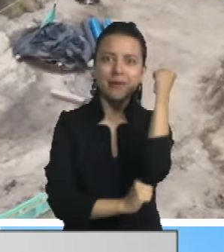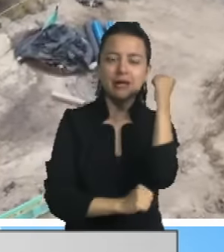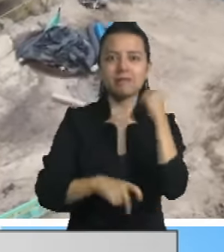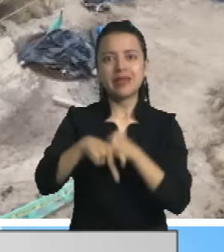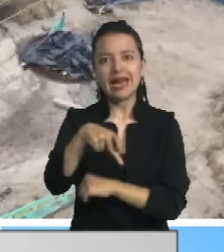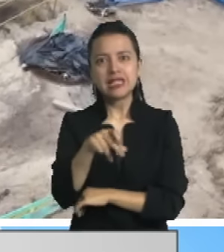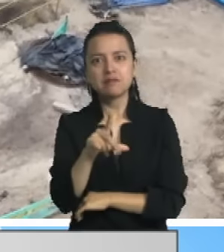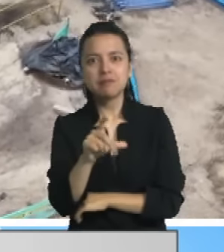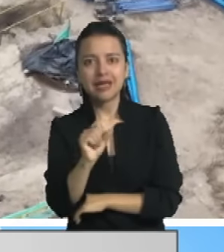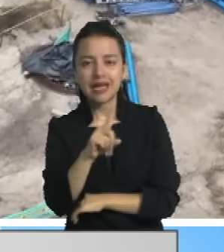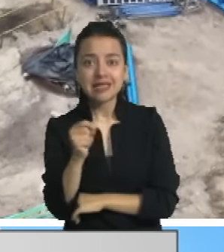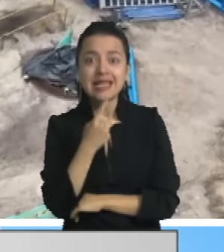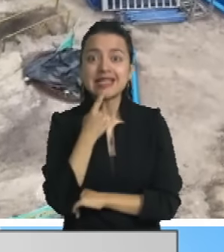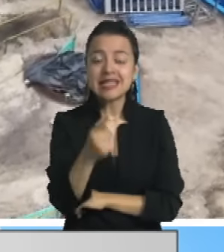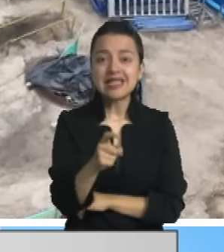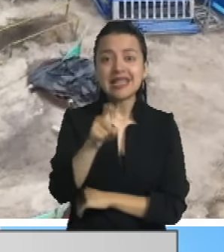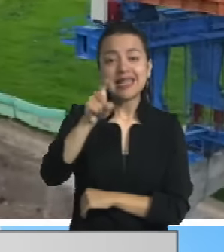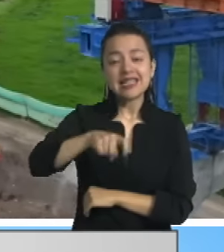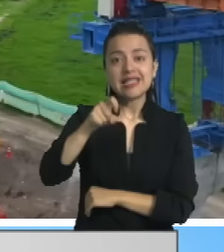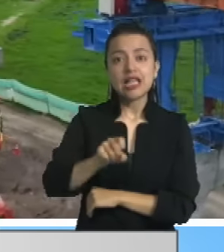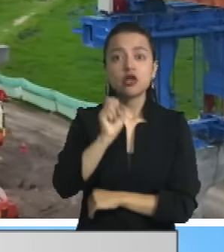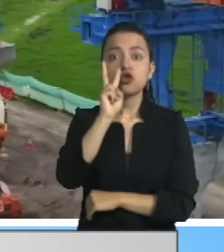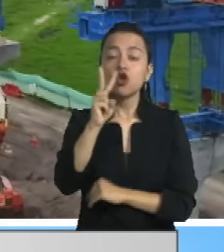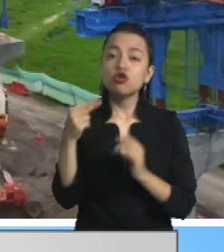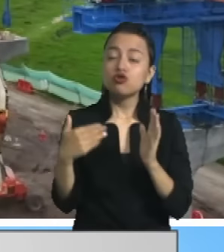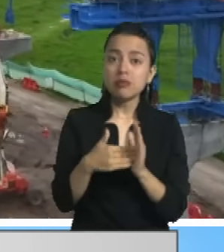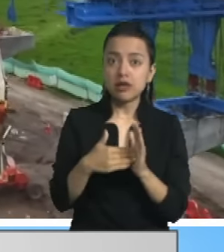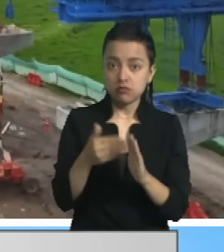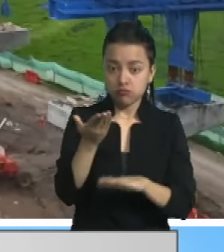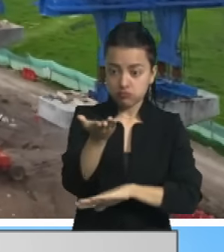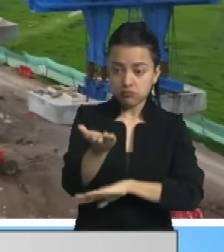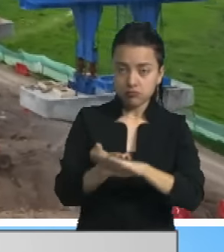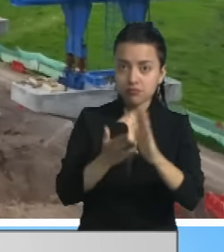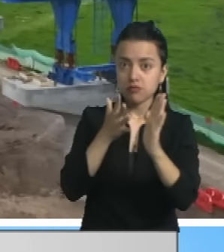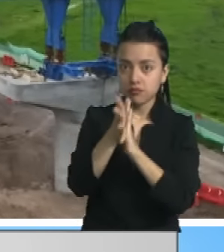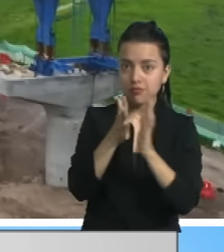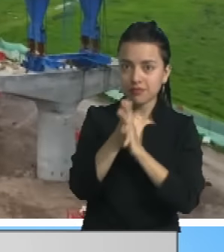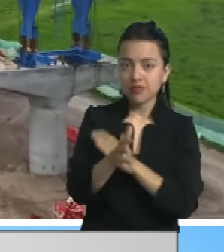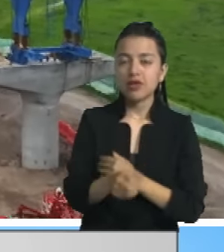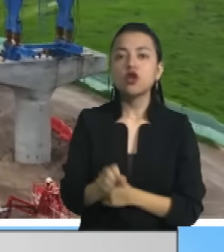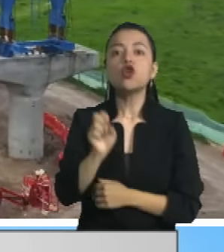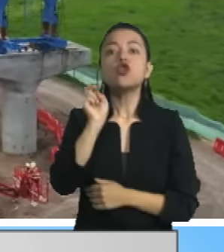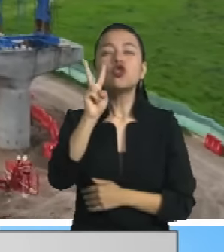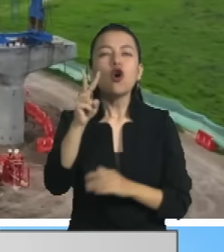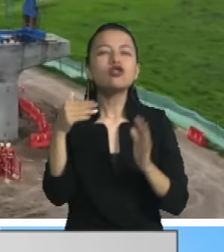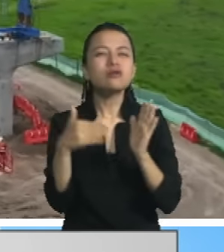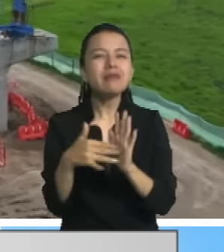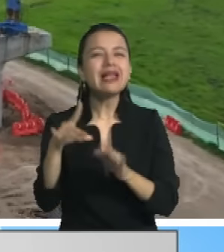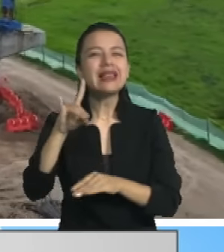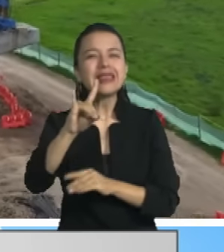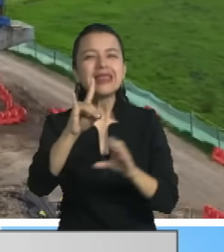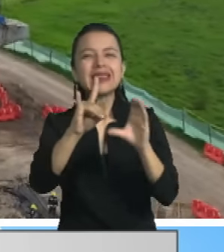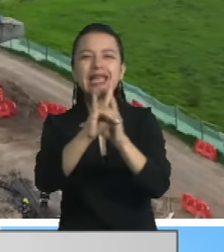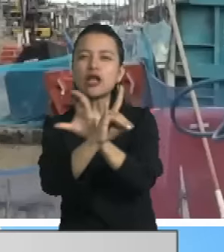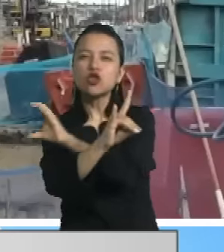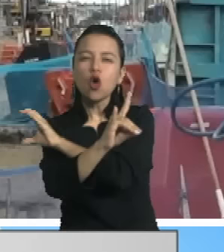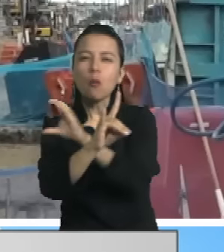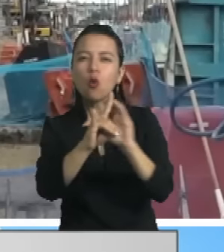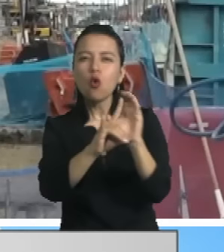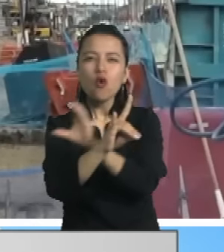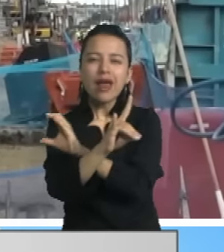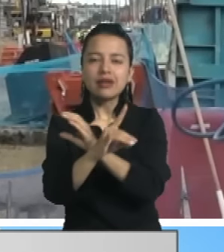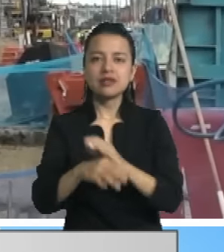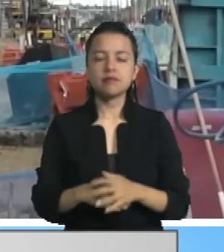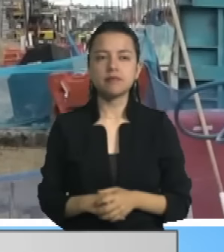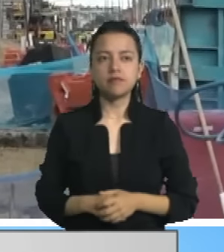2000 así lo dice una información oficial que nos entregaron 2000 tractomulas Ellos están exigiendo Obviamente